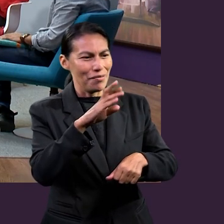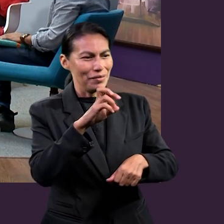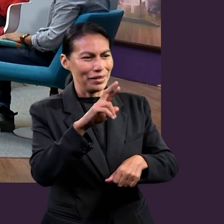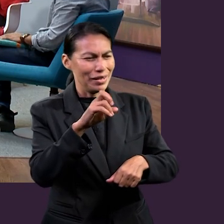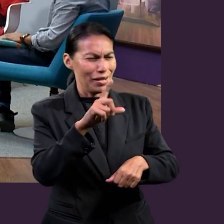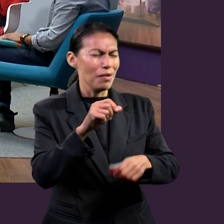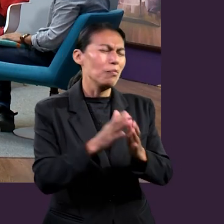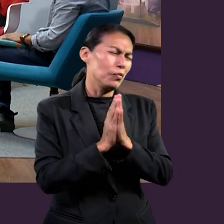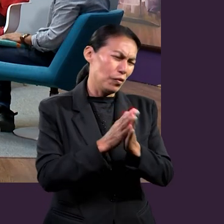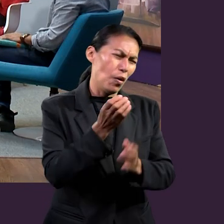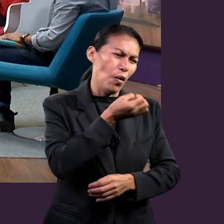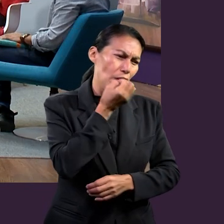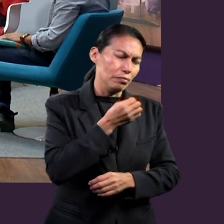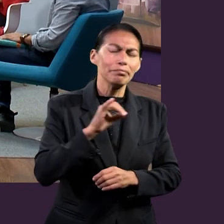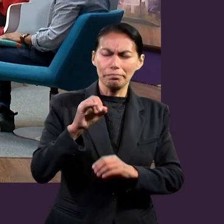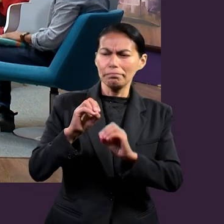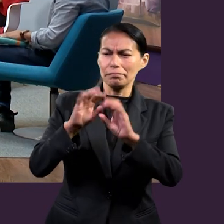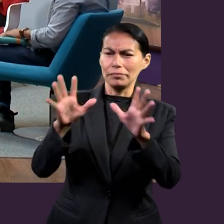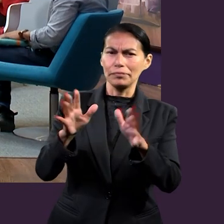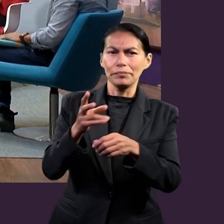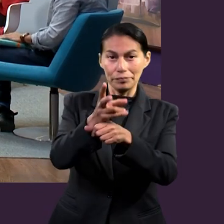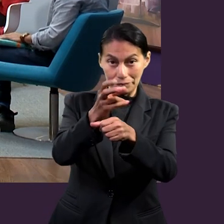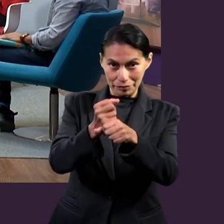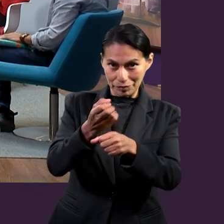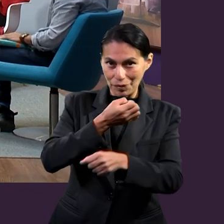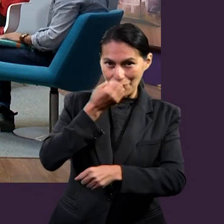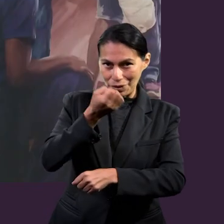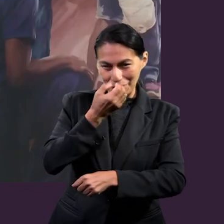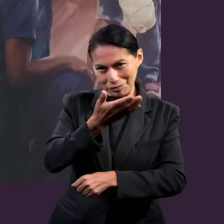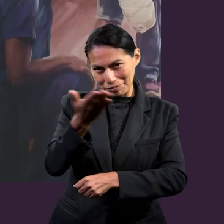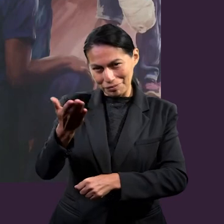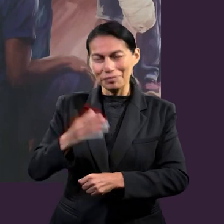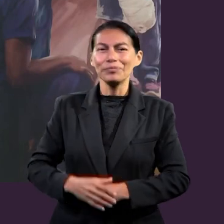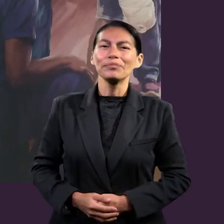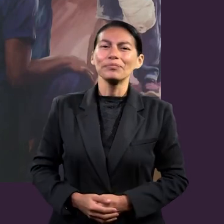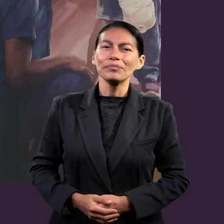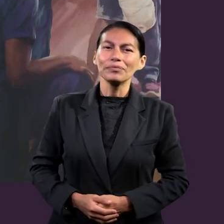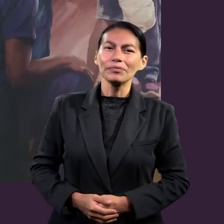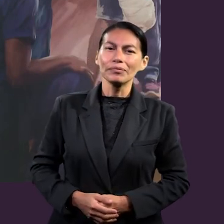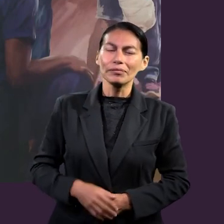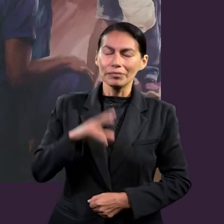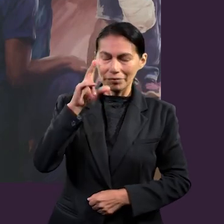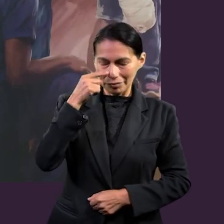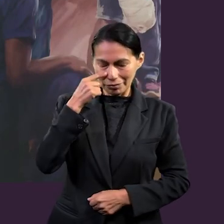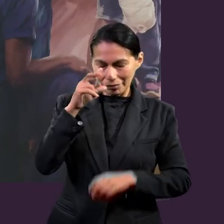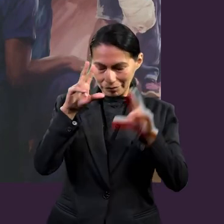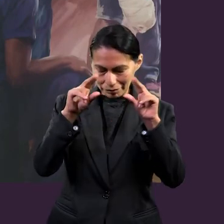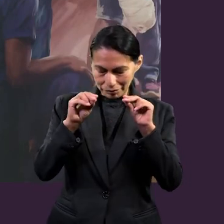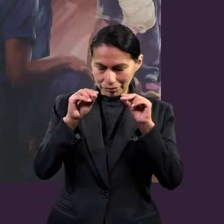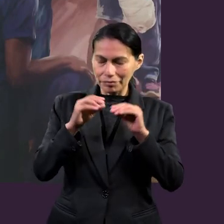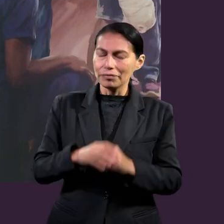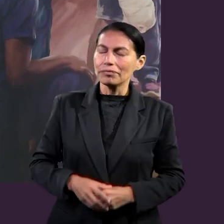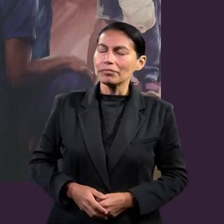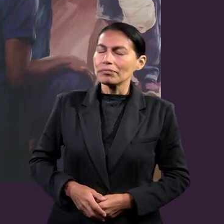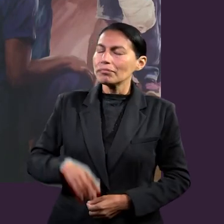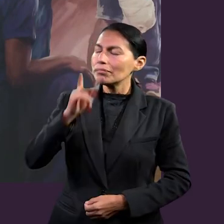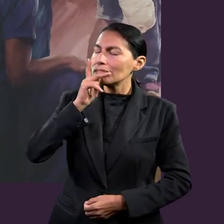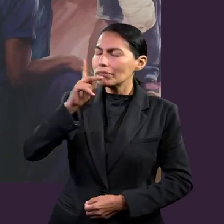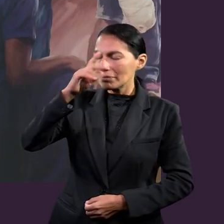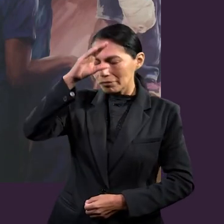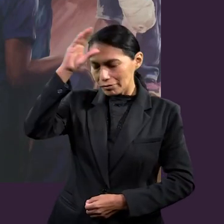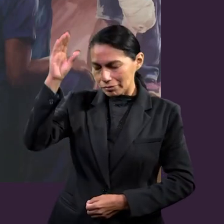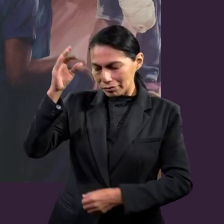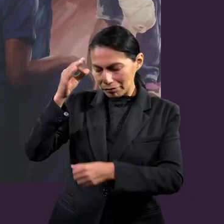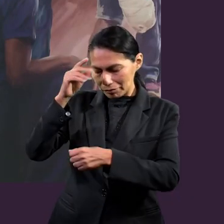Gabriela que nos haga la oración. Claro que sí, los invito a orar, donde quiera que estén, cerremos nuestros ojos. Bendito Padre